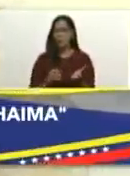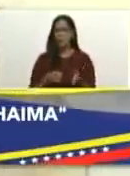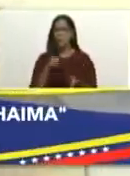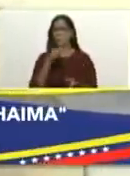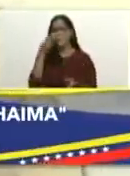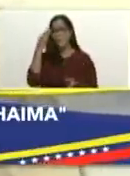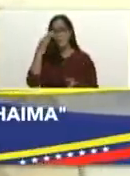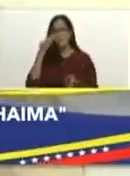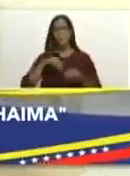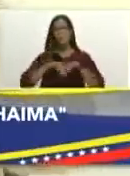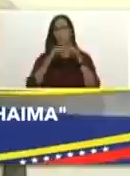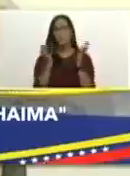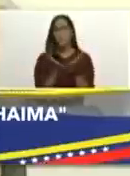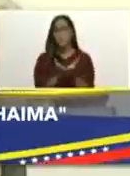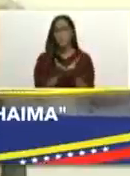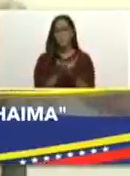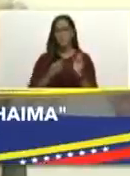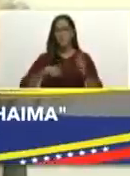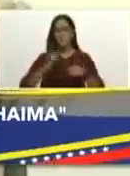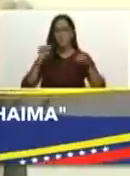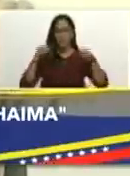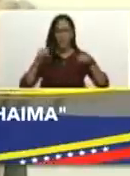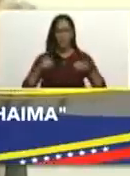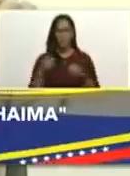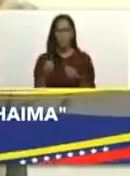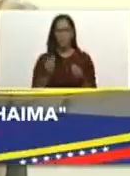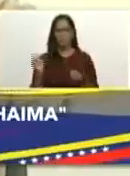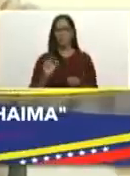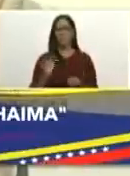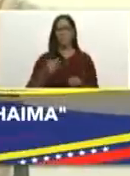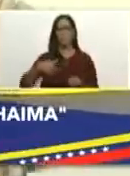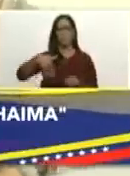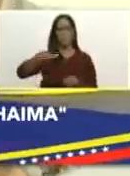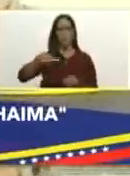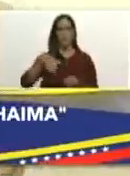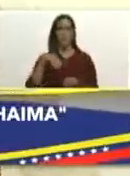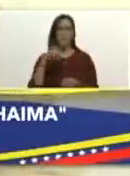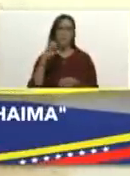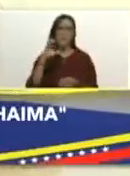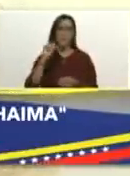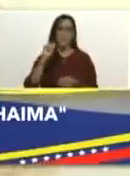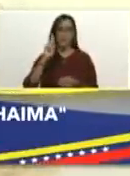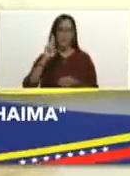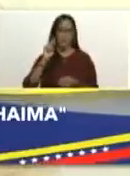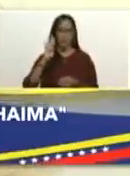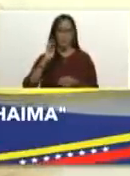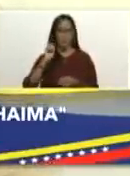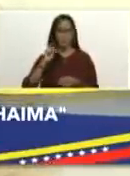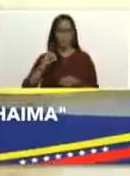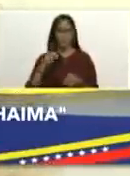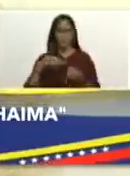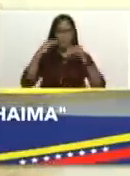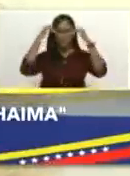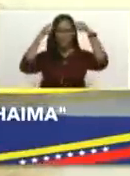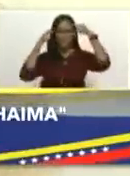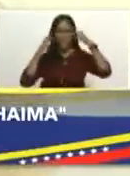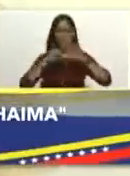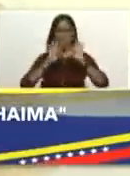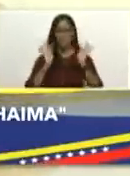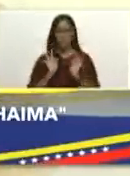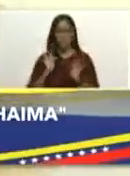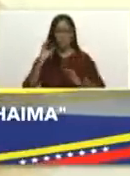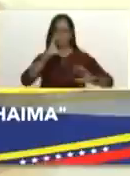mundo para vender esto como carbón, o menos que carbón, bitumen. Y el comandante Chávez, de manera